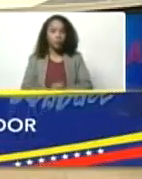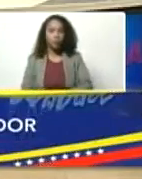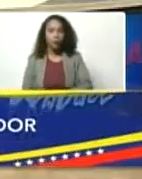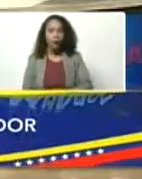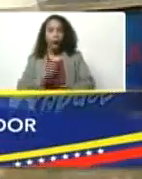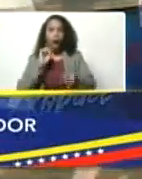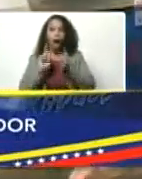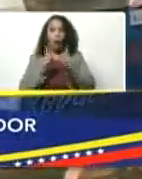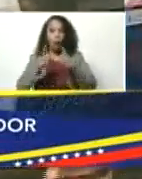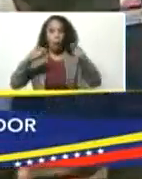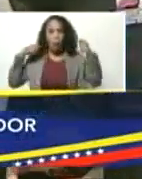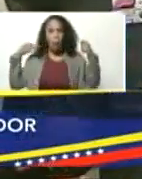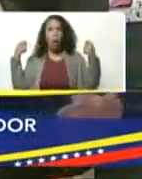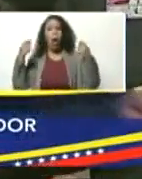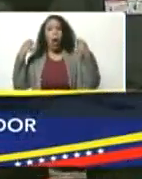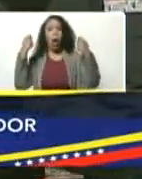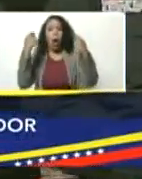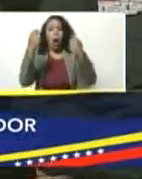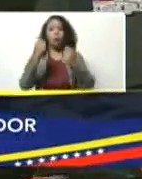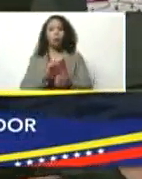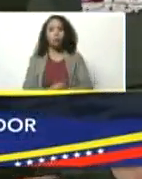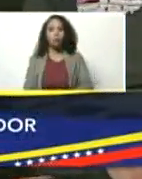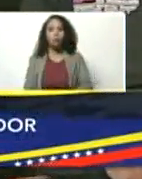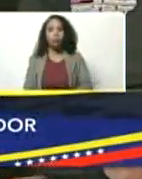algunas campañas